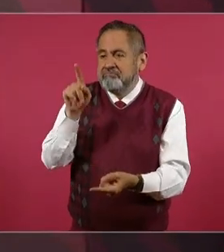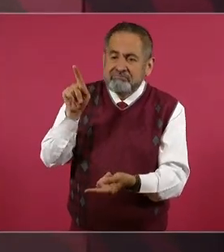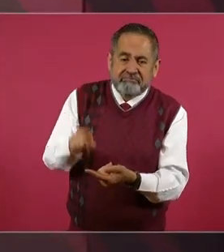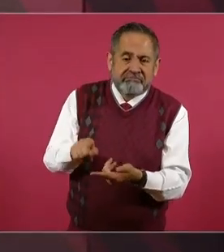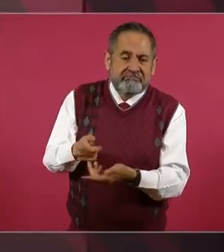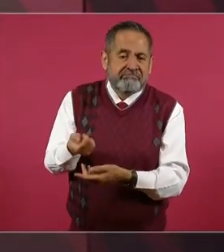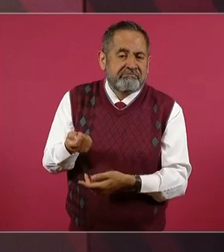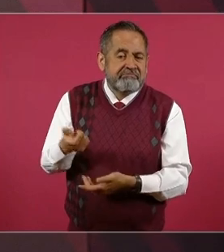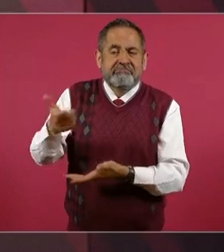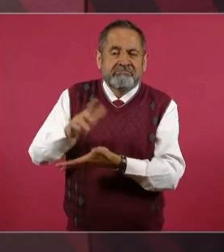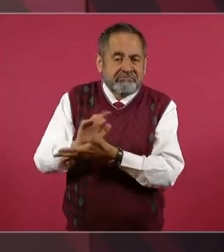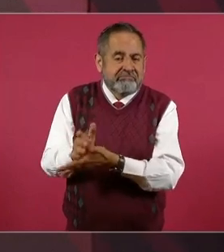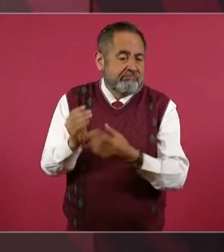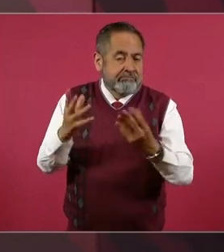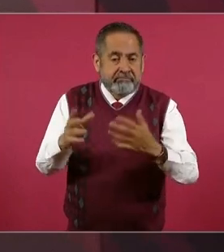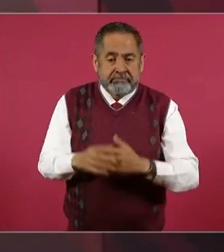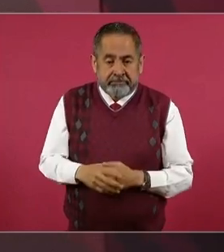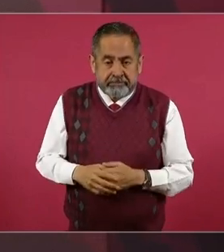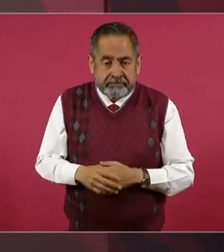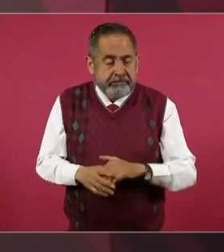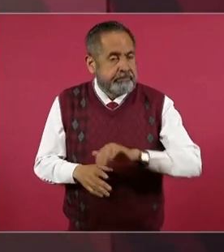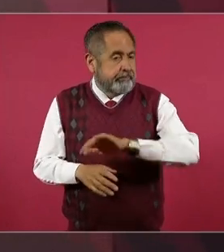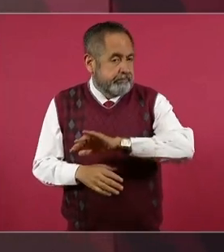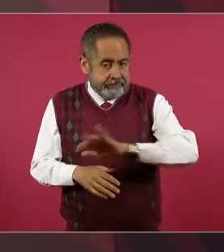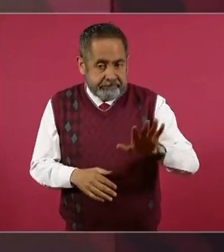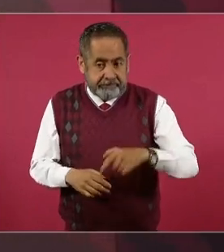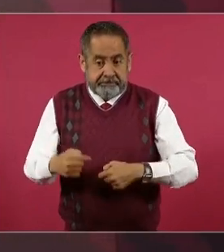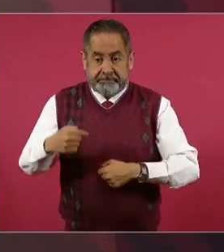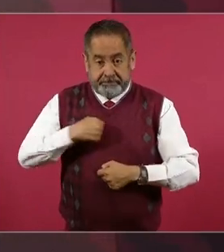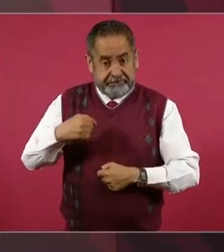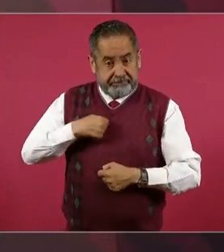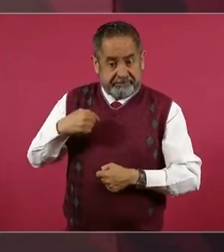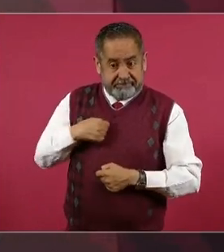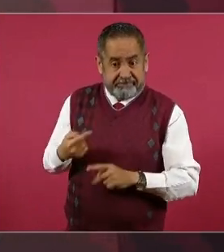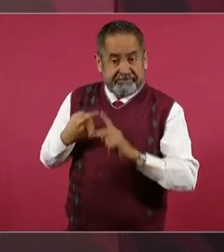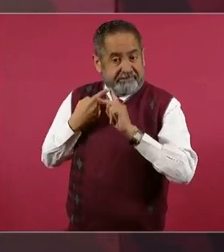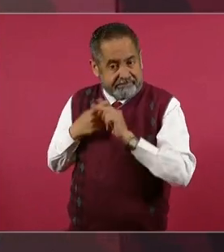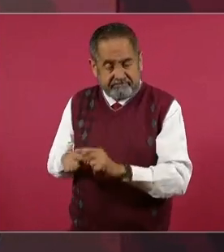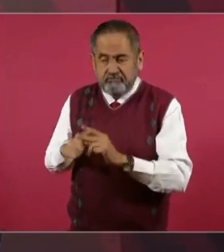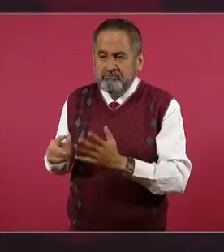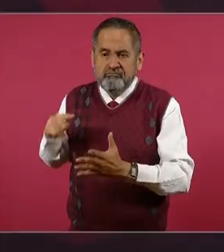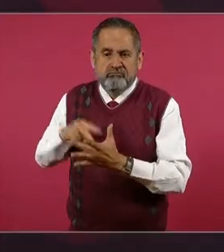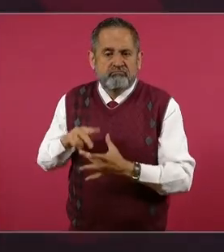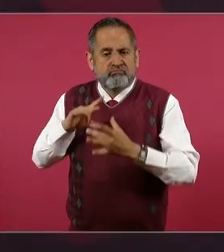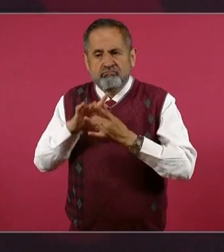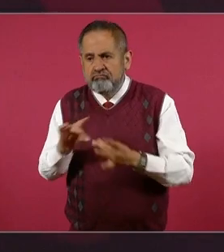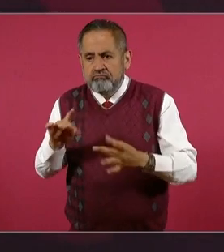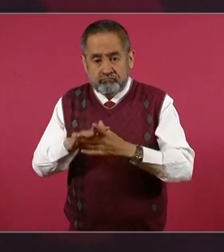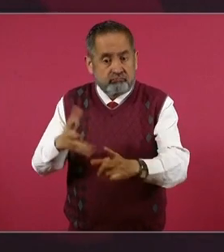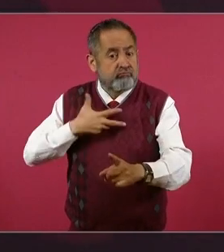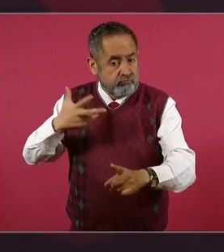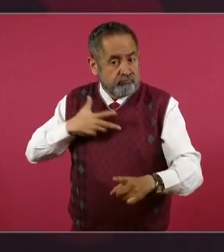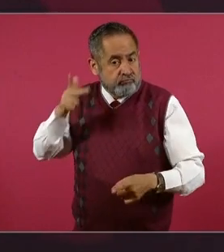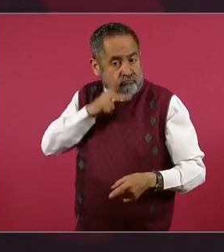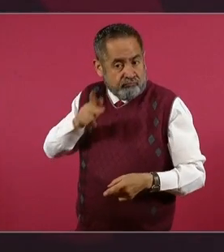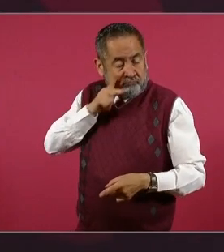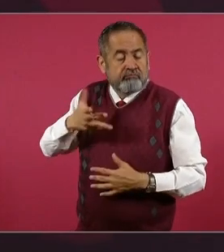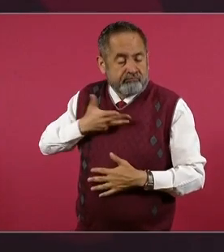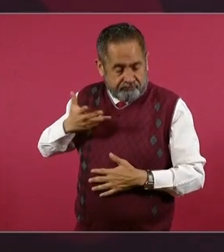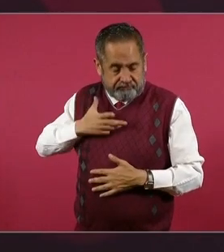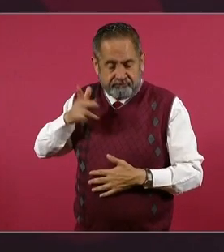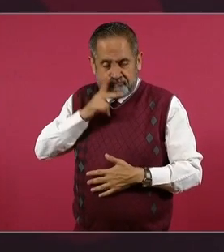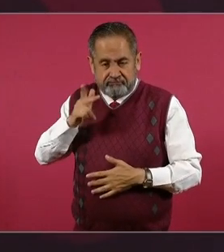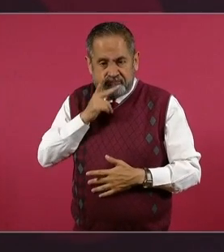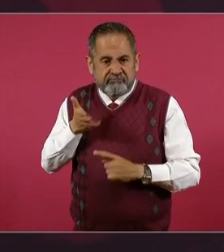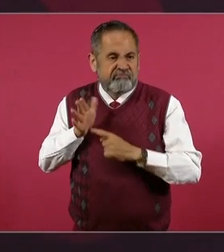al grado de que cuando empiezo a hablar, porque puedo probarlo,